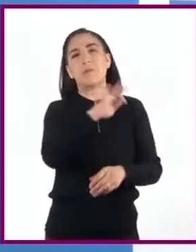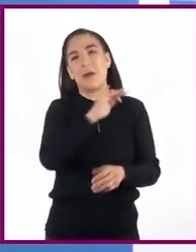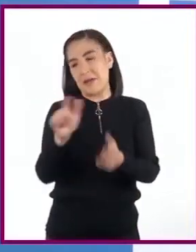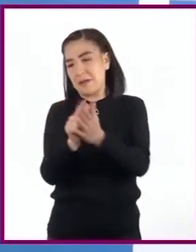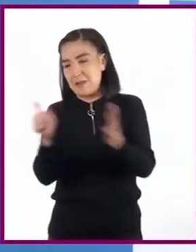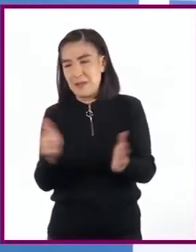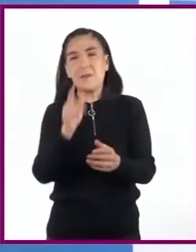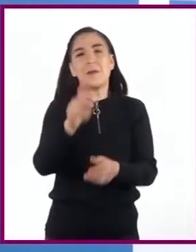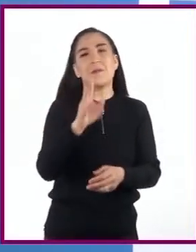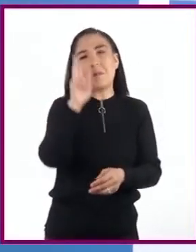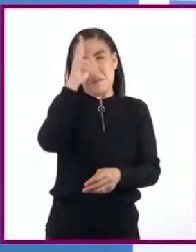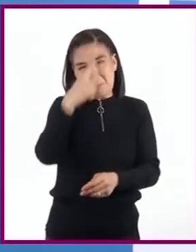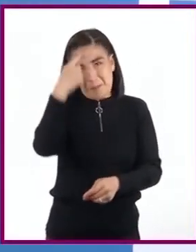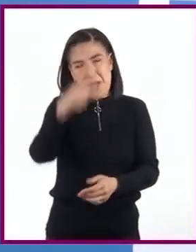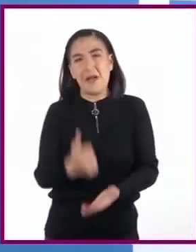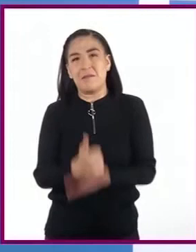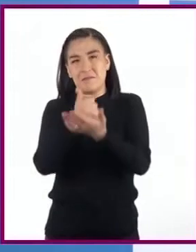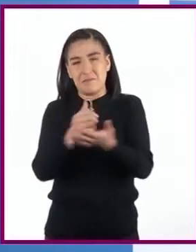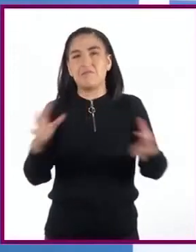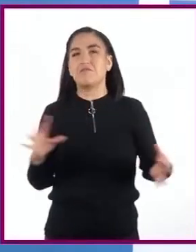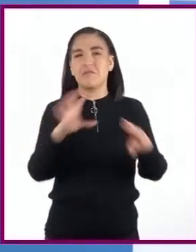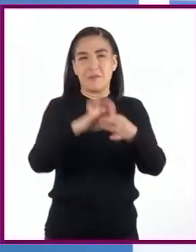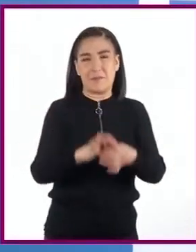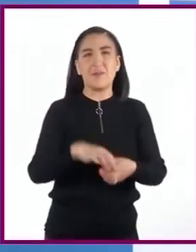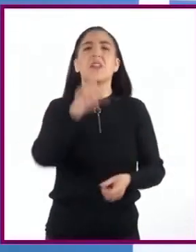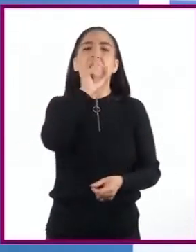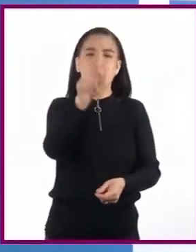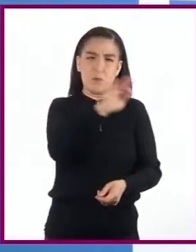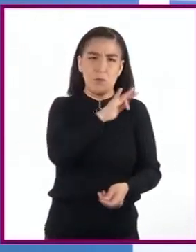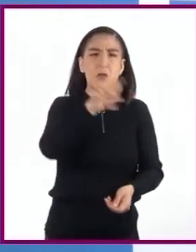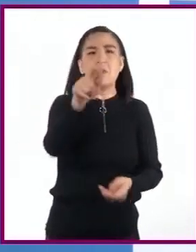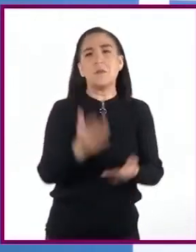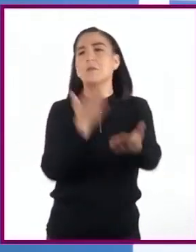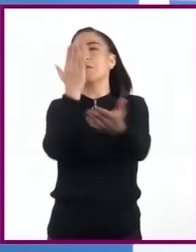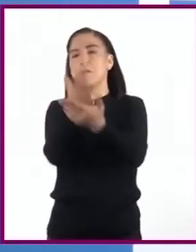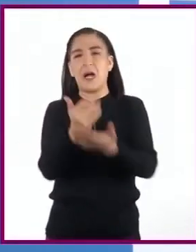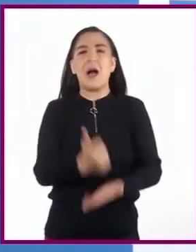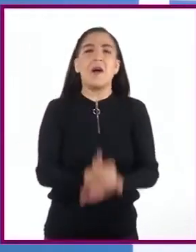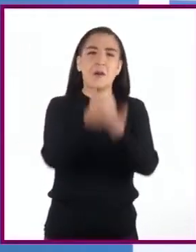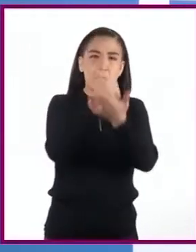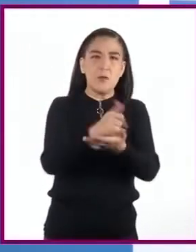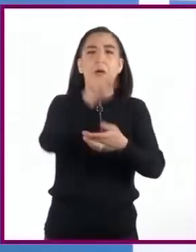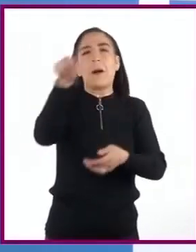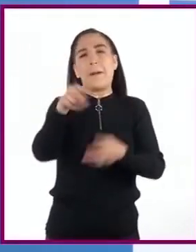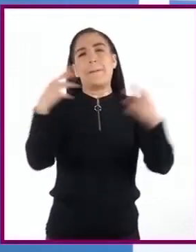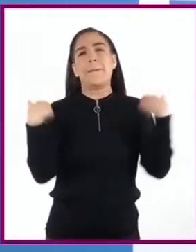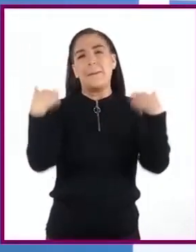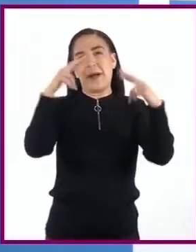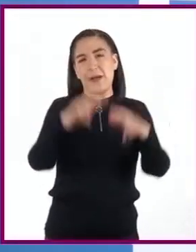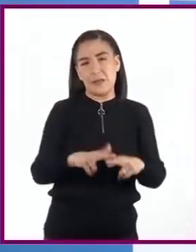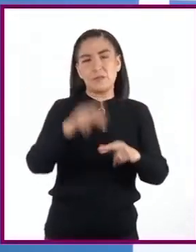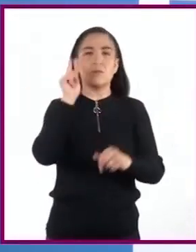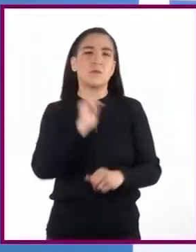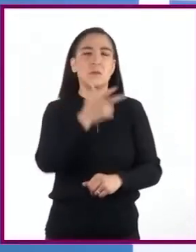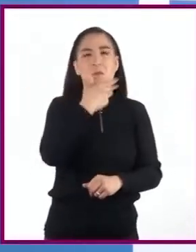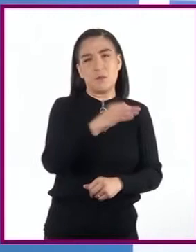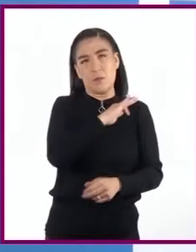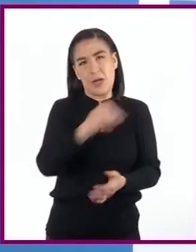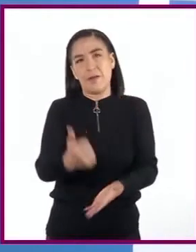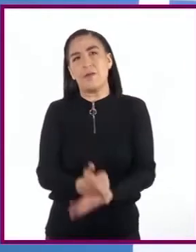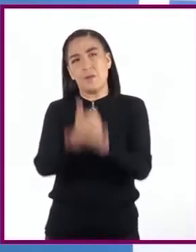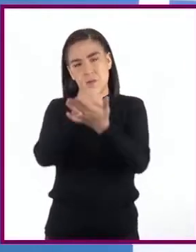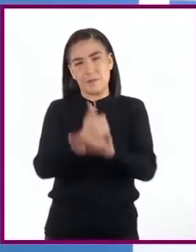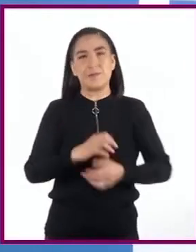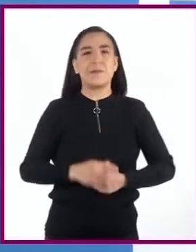texto. Asimismo, pueden pedir ayuda y retroalimentación a distancia de sus maestros o maestras, cuando